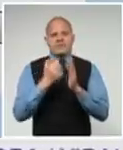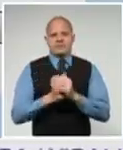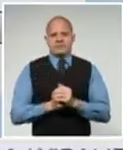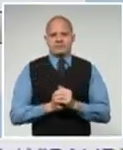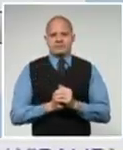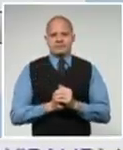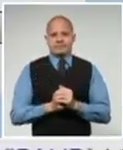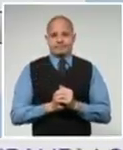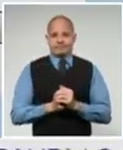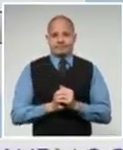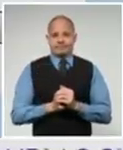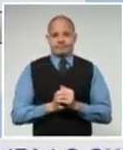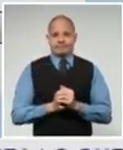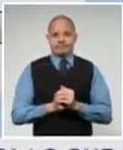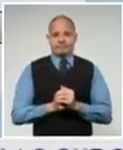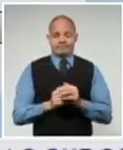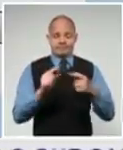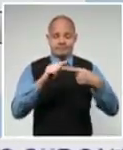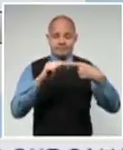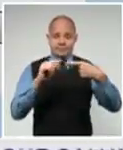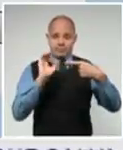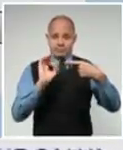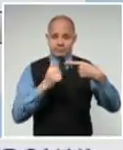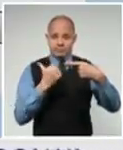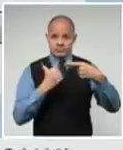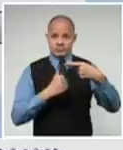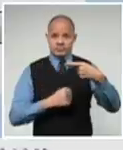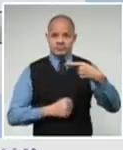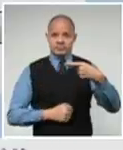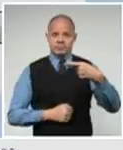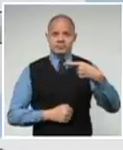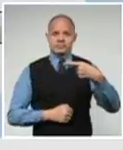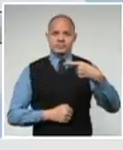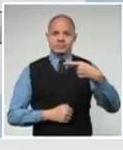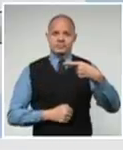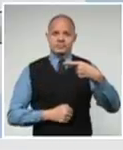16.679.022 personas con COVID-19 que han sido diagnosticadas.